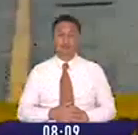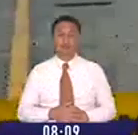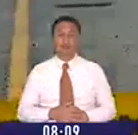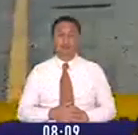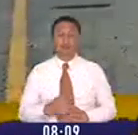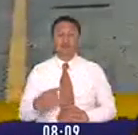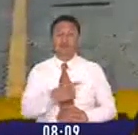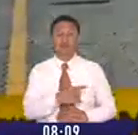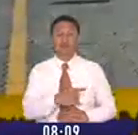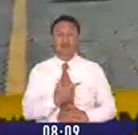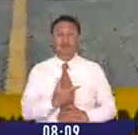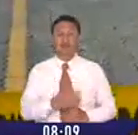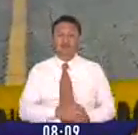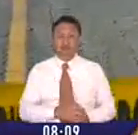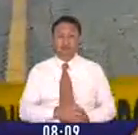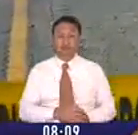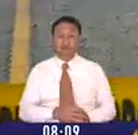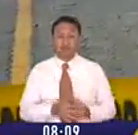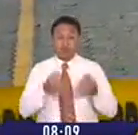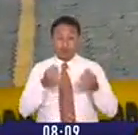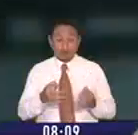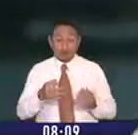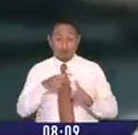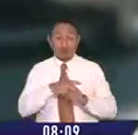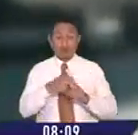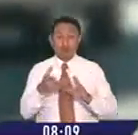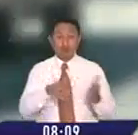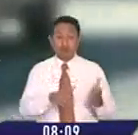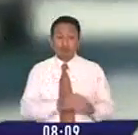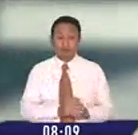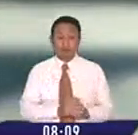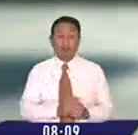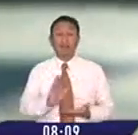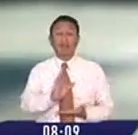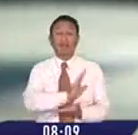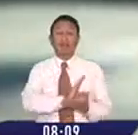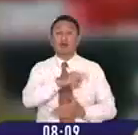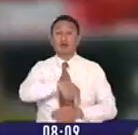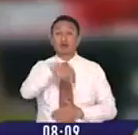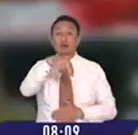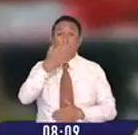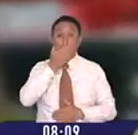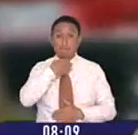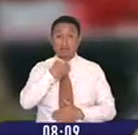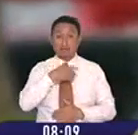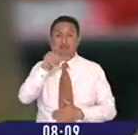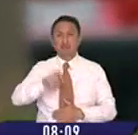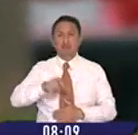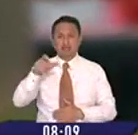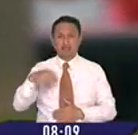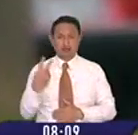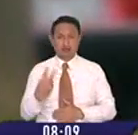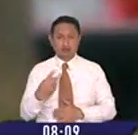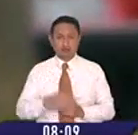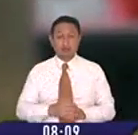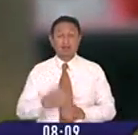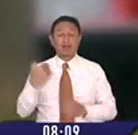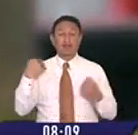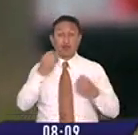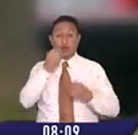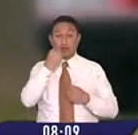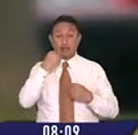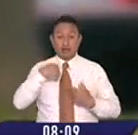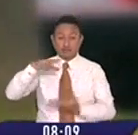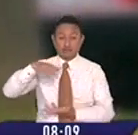Nadie sabe cuándo la muerte le va a sorprender. Hasta un barrio residencial del norte de Ambato, varios delincuentes disfrazados de repartidores